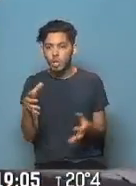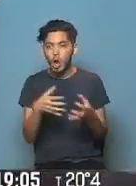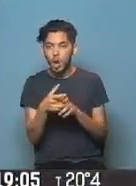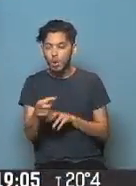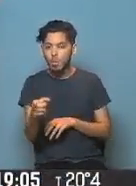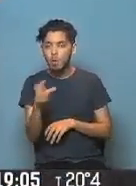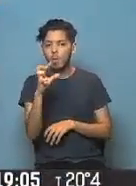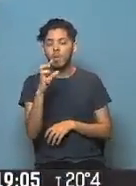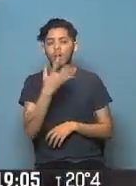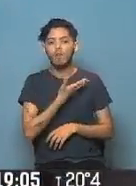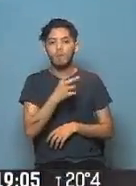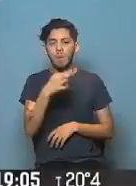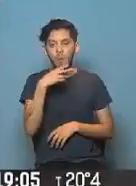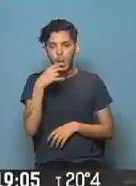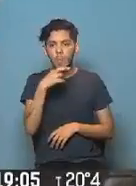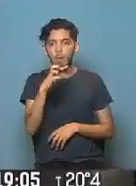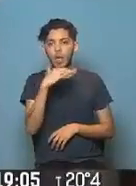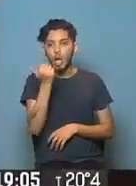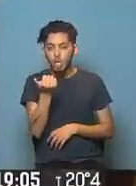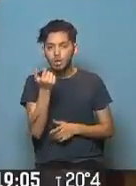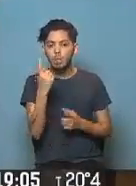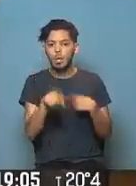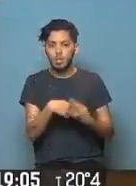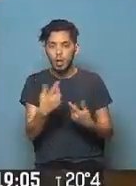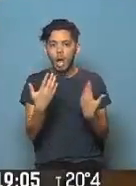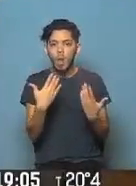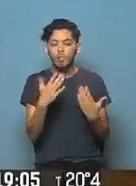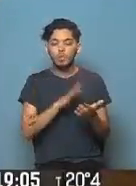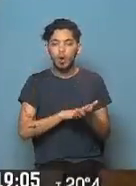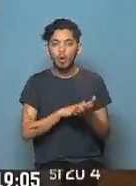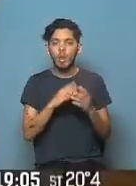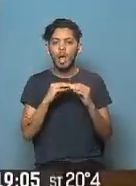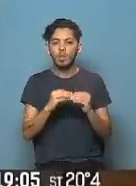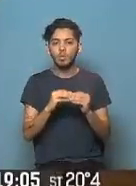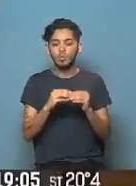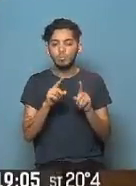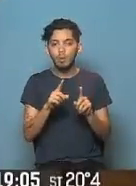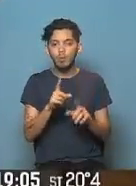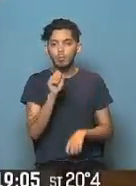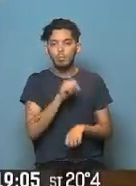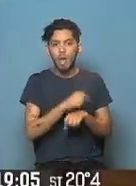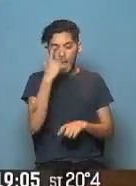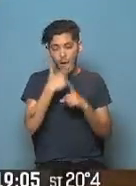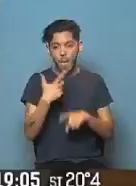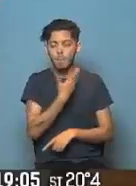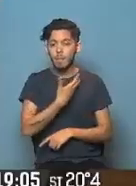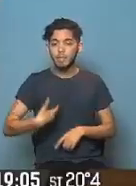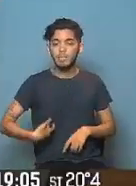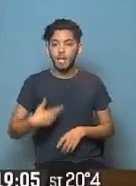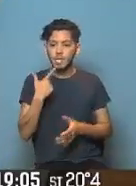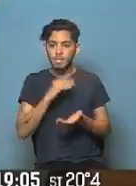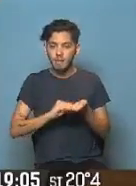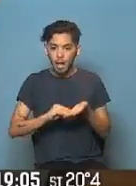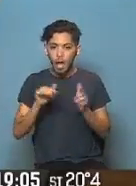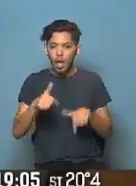justamente FPV-PJ, para continuar cosechando las repercusiones de este procesamiento con prisión preventiva de la expresidenta y actual senadora